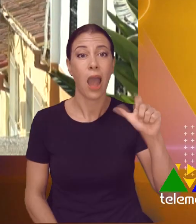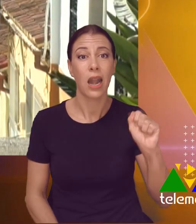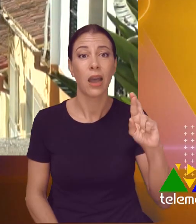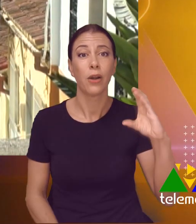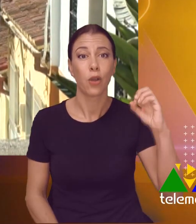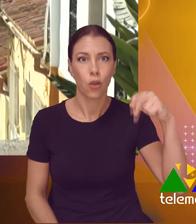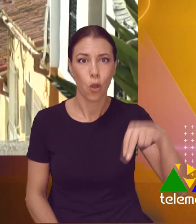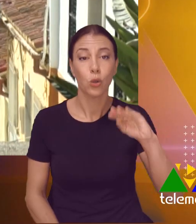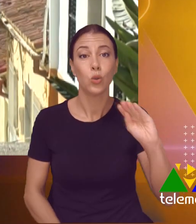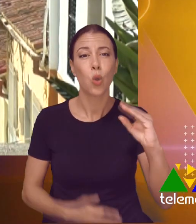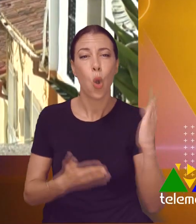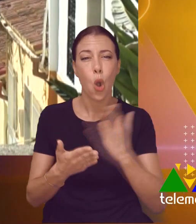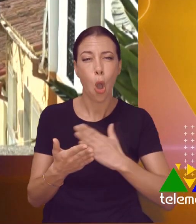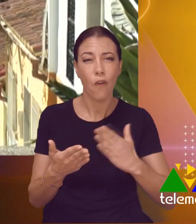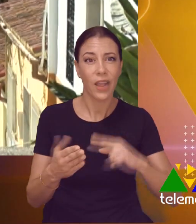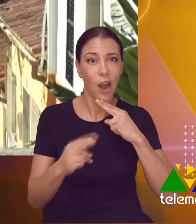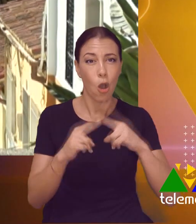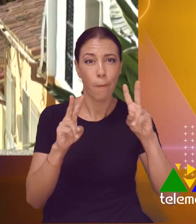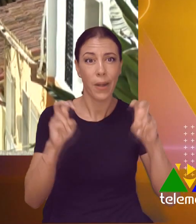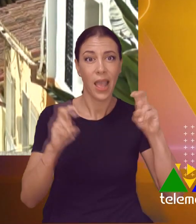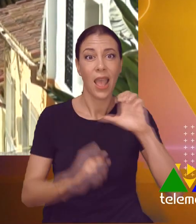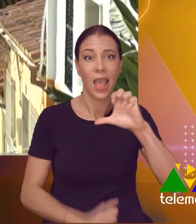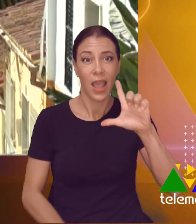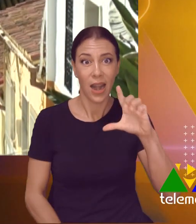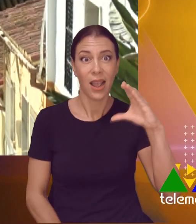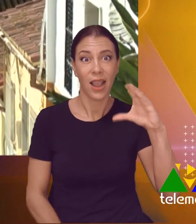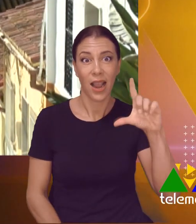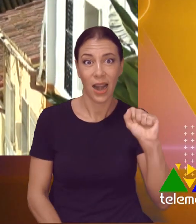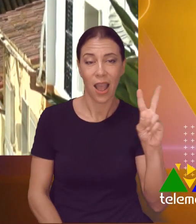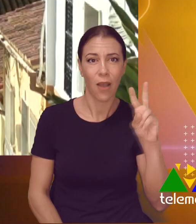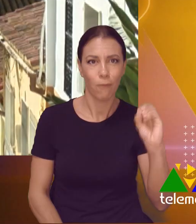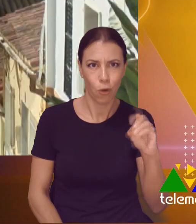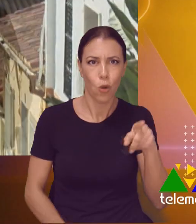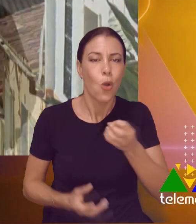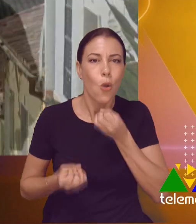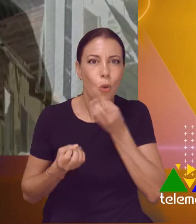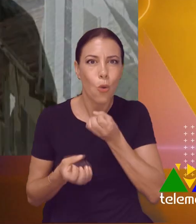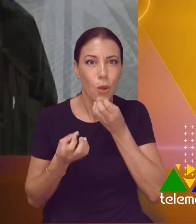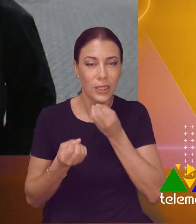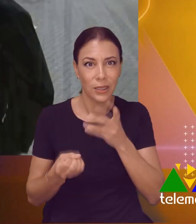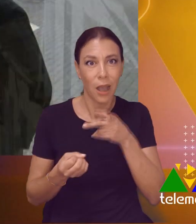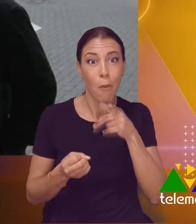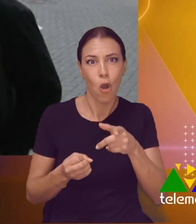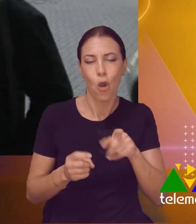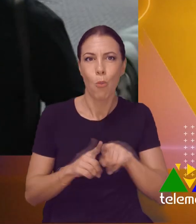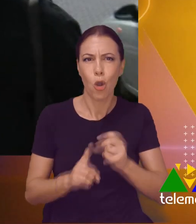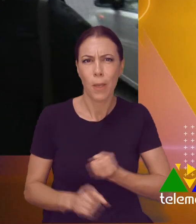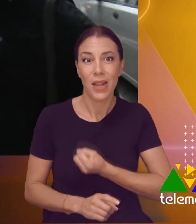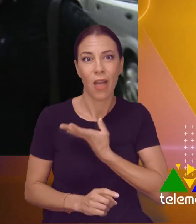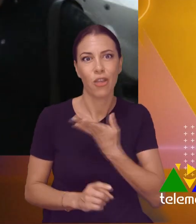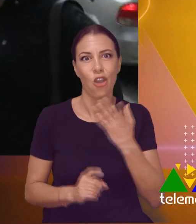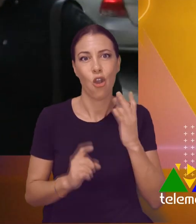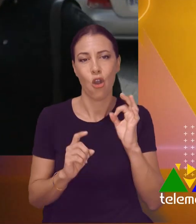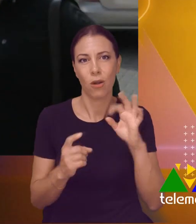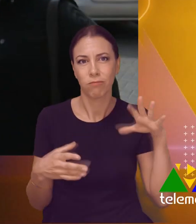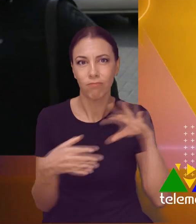su novela El Clavo se inspira, en su cuento del Clavo, su relato llamado El Clavo, se inspira un